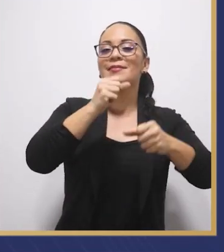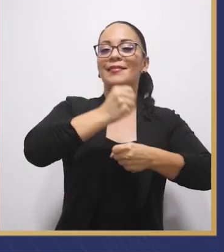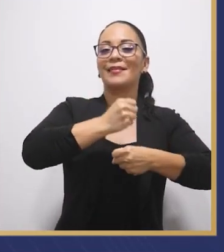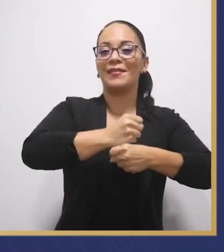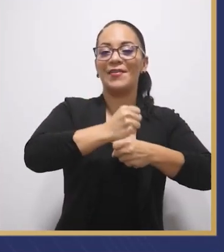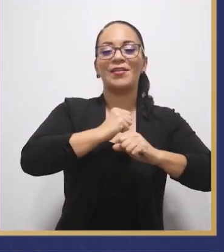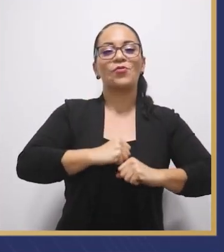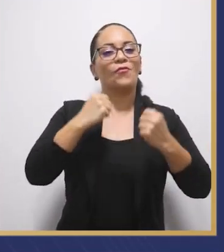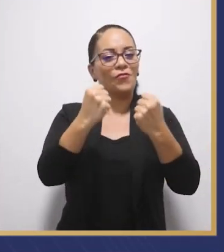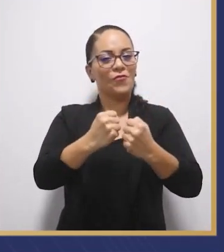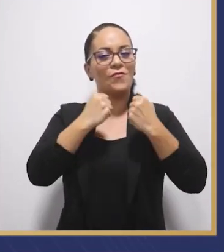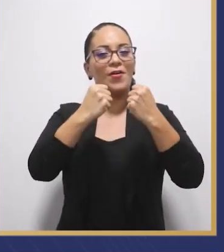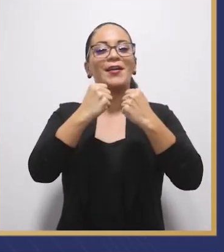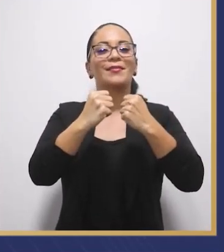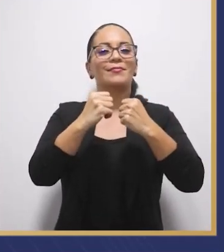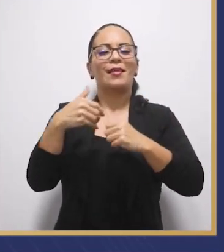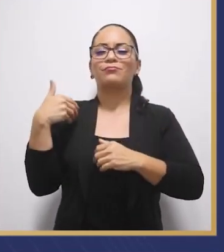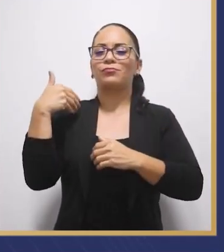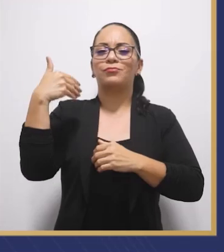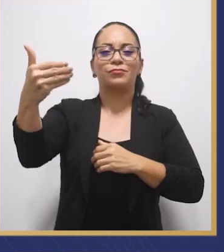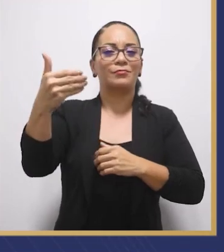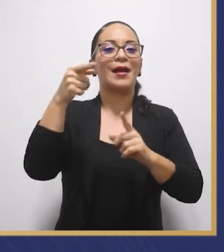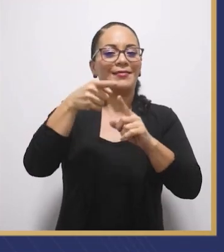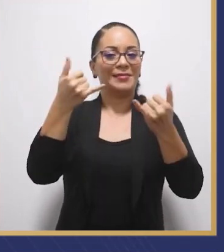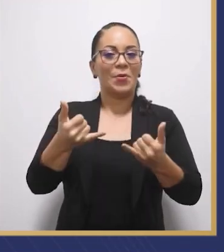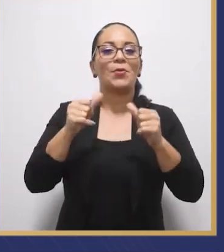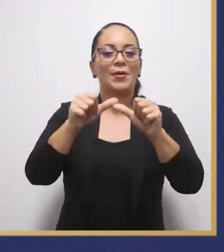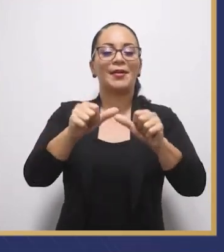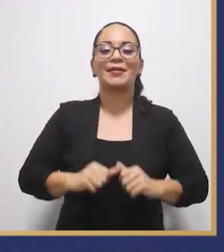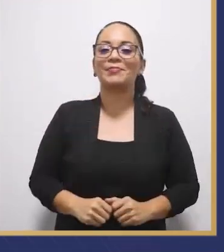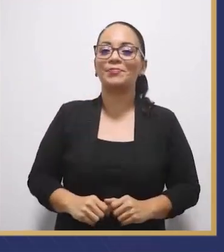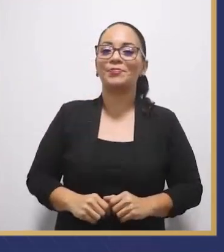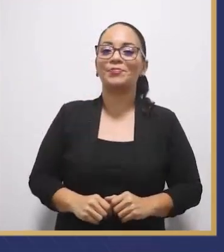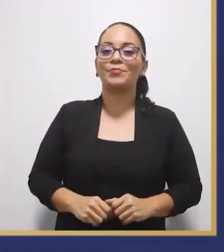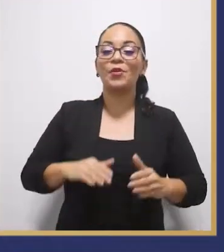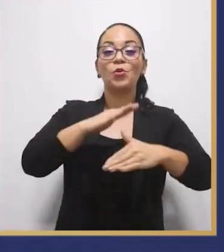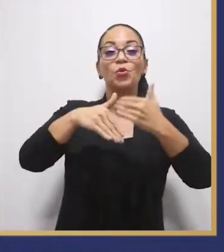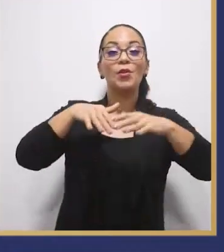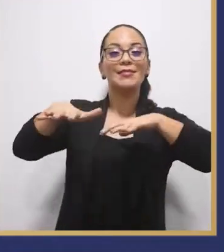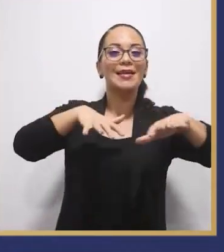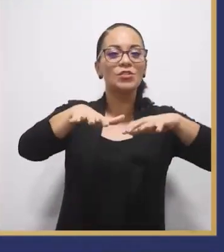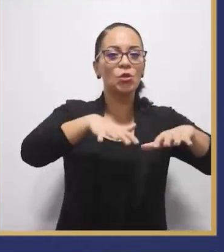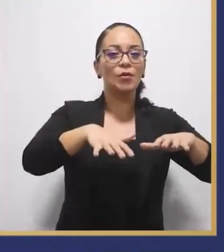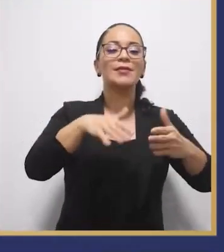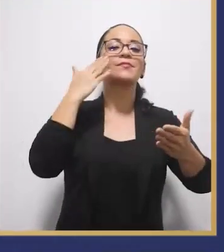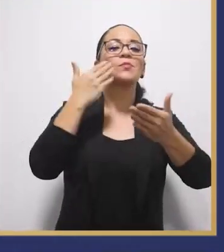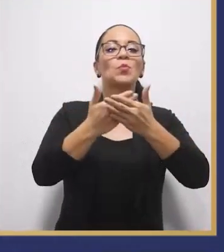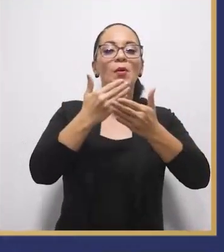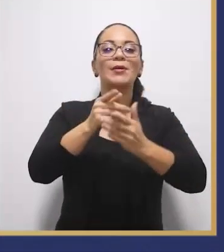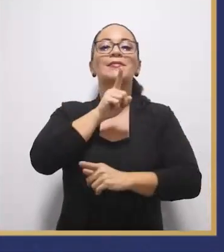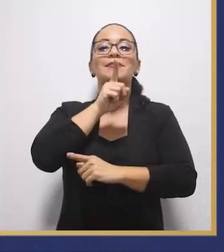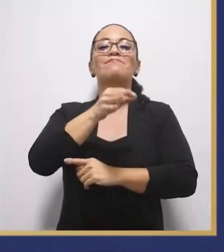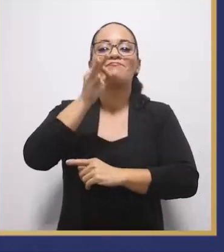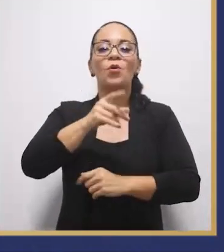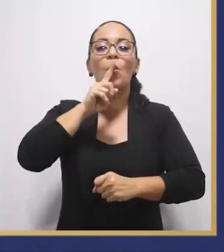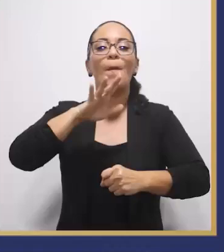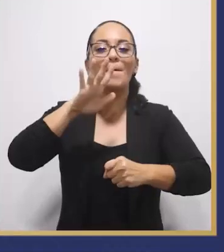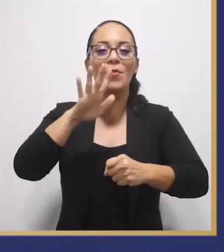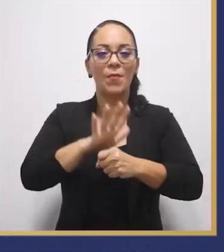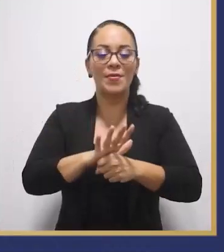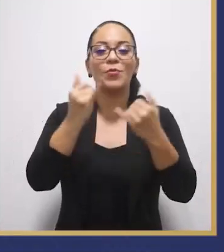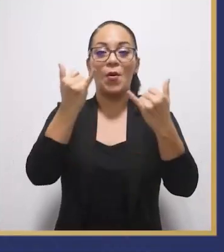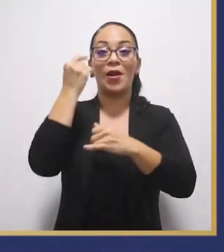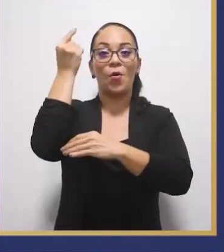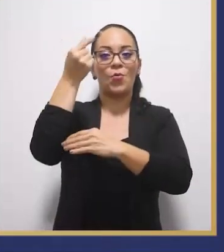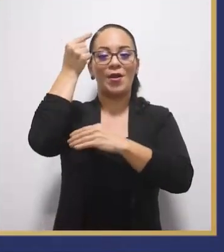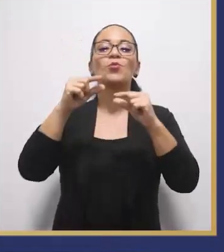trabajando fuerte como lo hemos venido haciendo hasta ahora. Todas estas acciones son evidencias de un verdadero compromiso de la